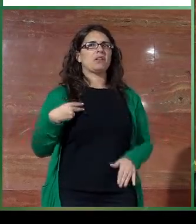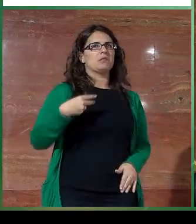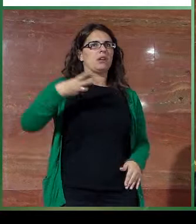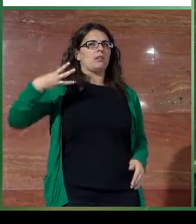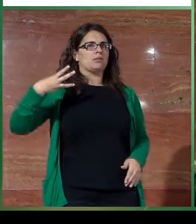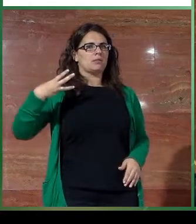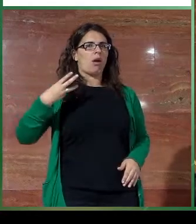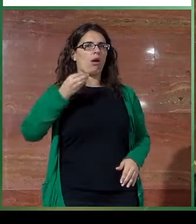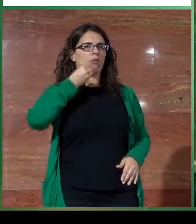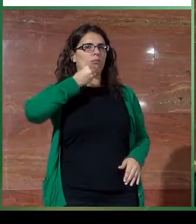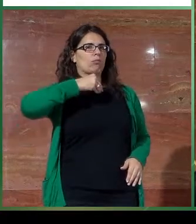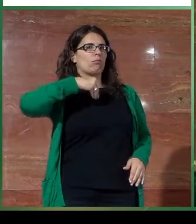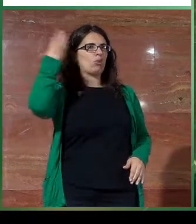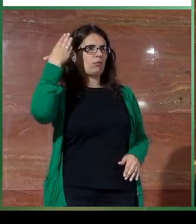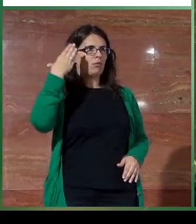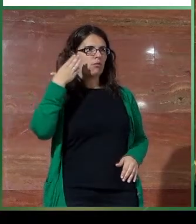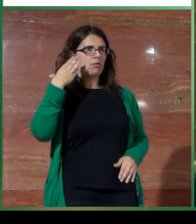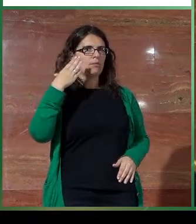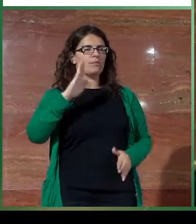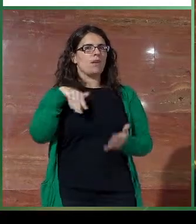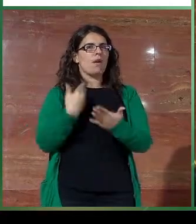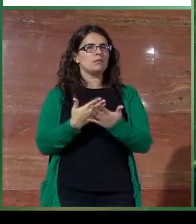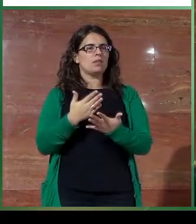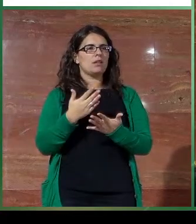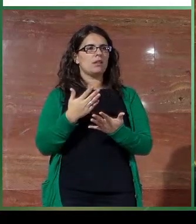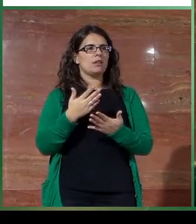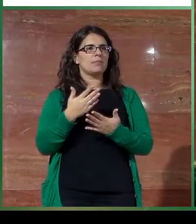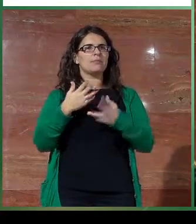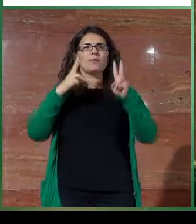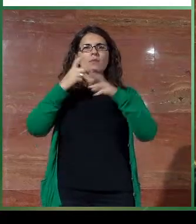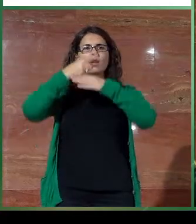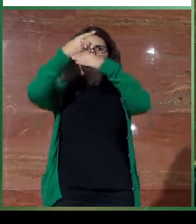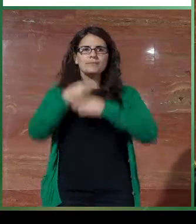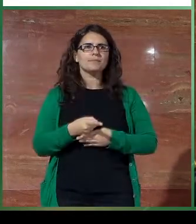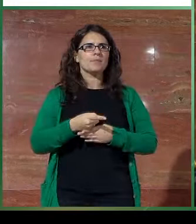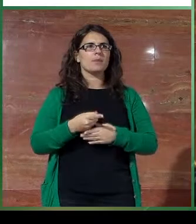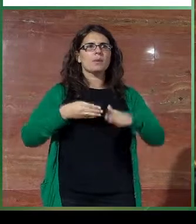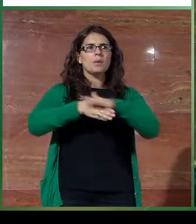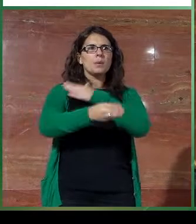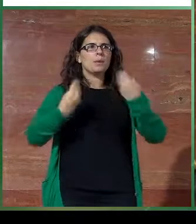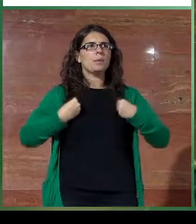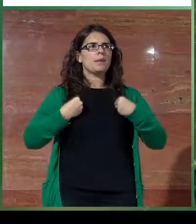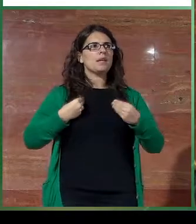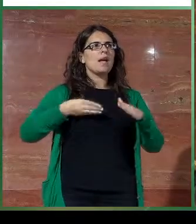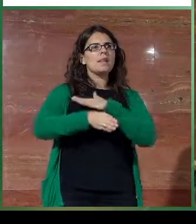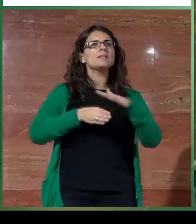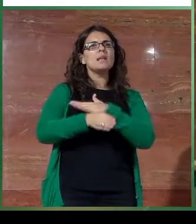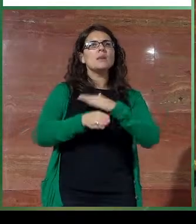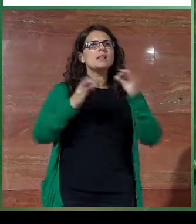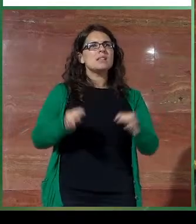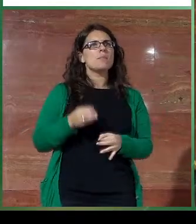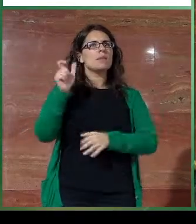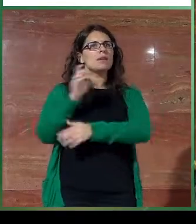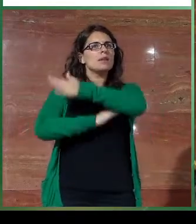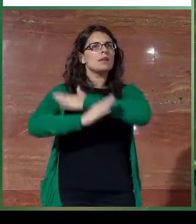se tiende a que, caso de obligatoriedad de hacer viviendas accesibles, siempre dejamos al discapacitado en la